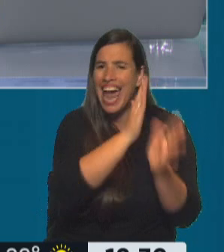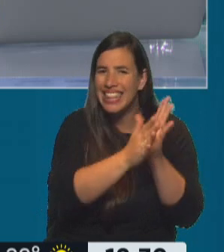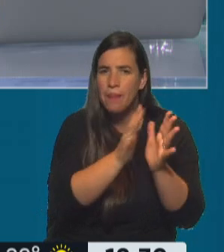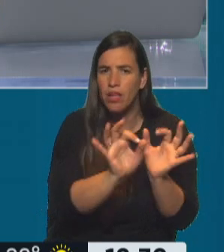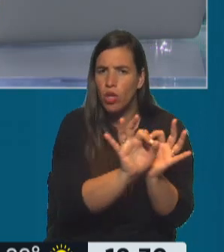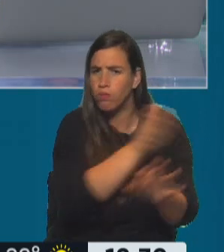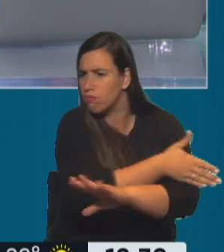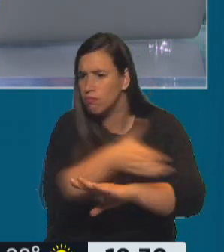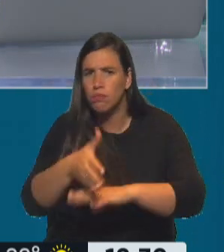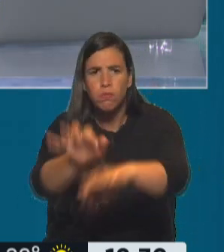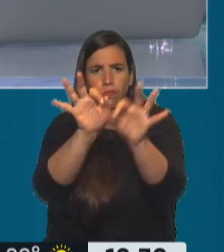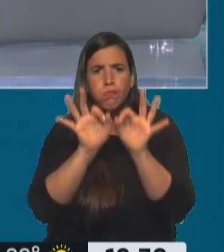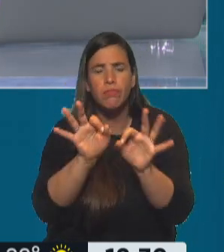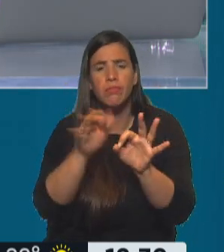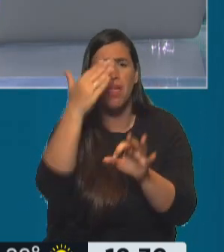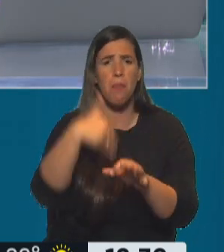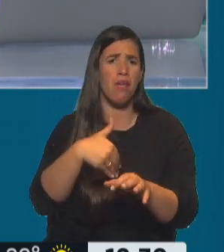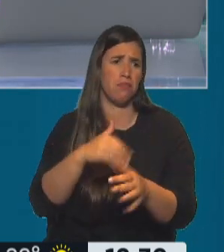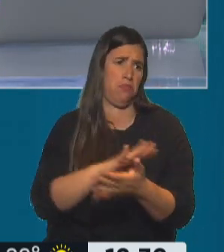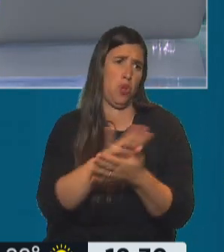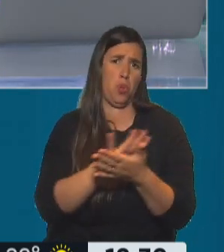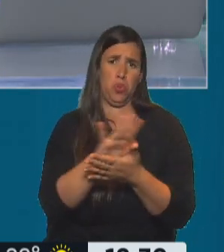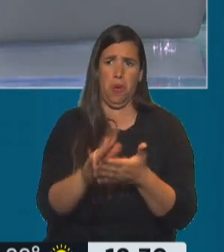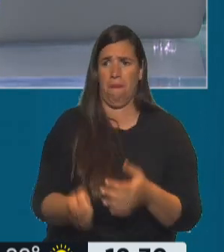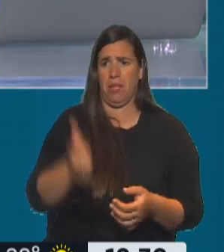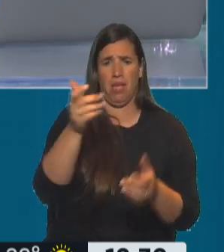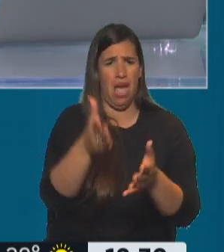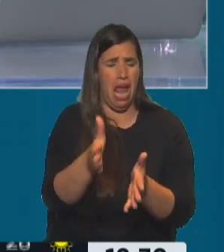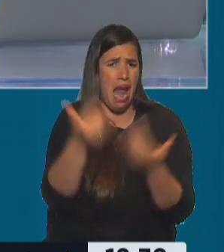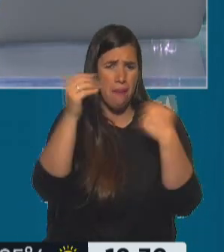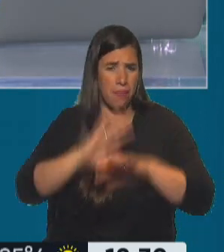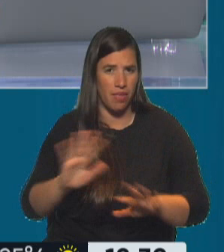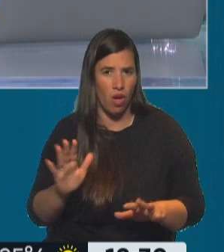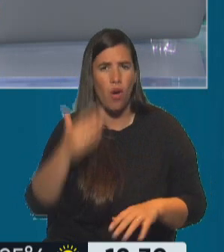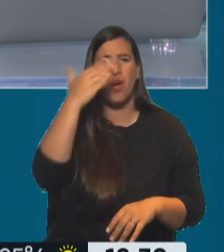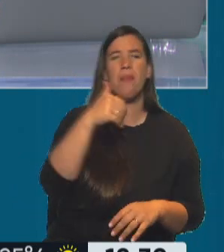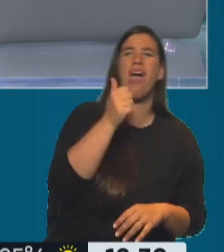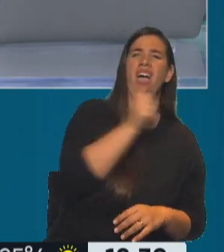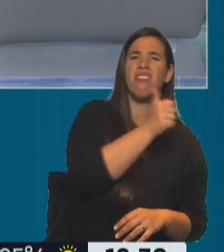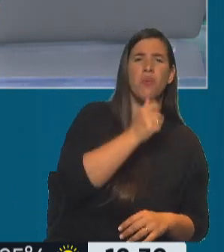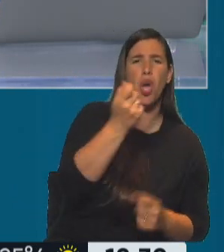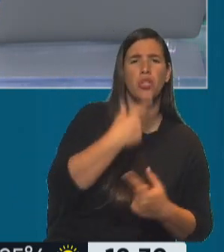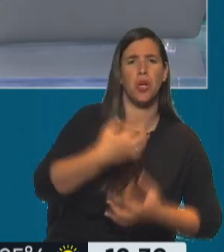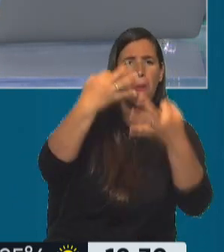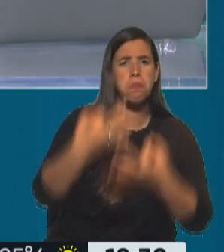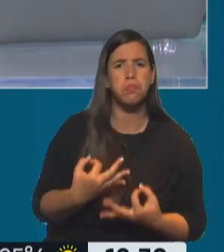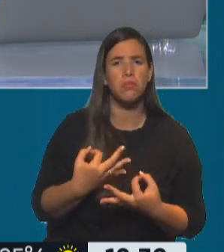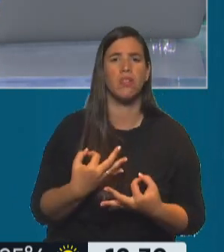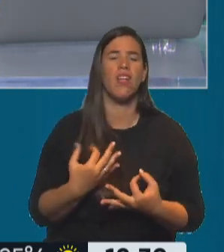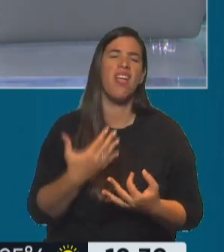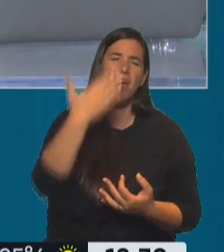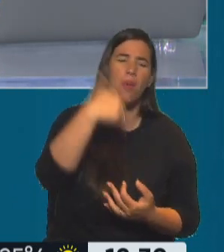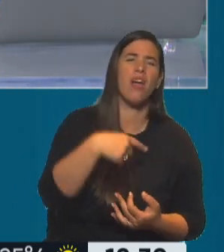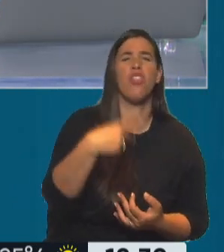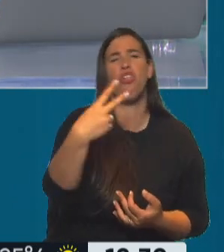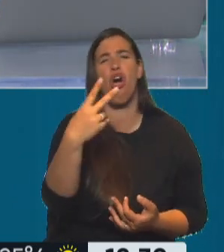soncera. Claro. El tratamiento, porque una vez que uno empieza con el antibiótico específico, aproximadamente en 48 horas, 72 a